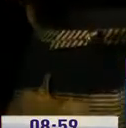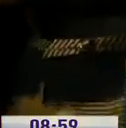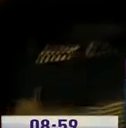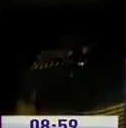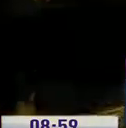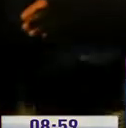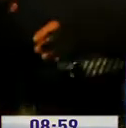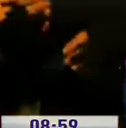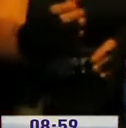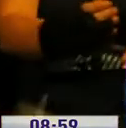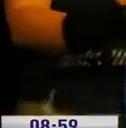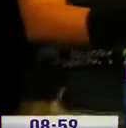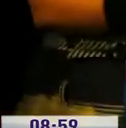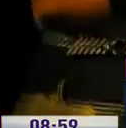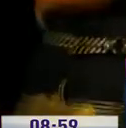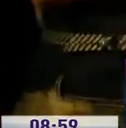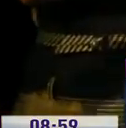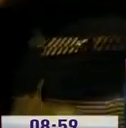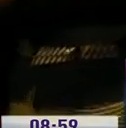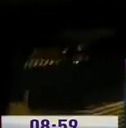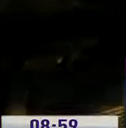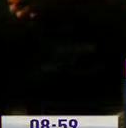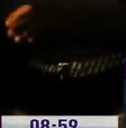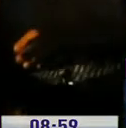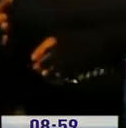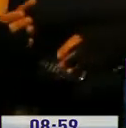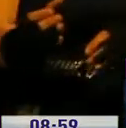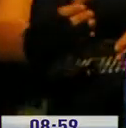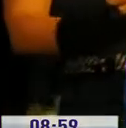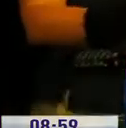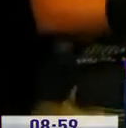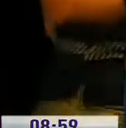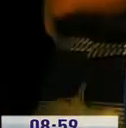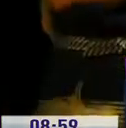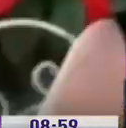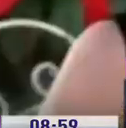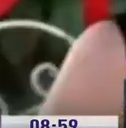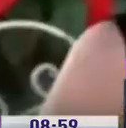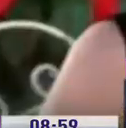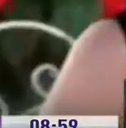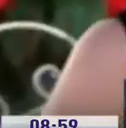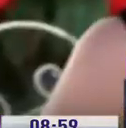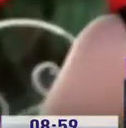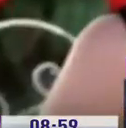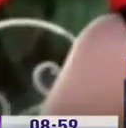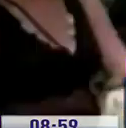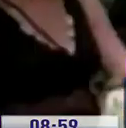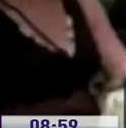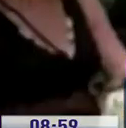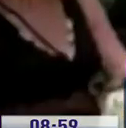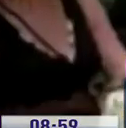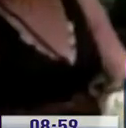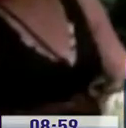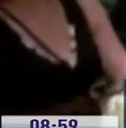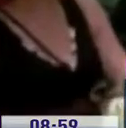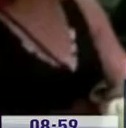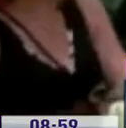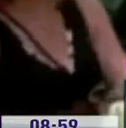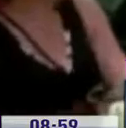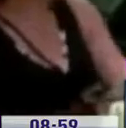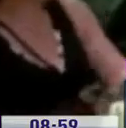por obras teatrales como Las Marujas o su papel de empleada doméstica en la serie Dejémonos de Vainas.